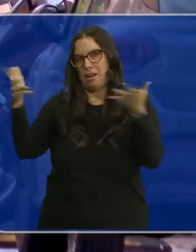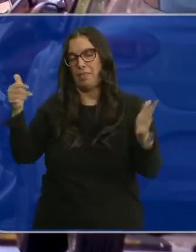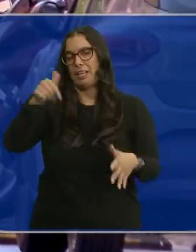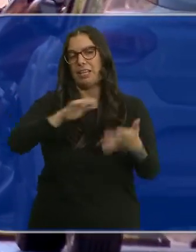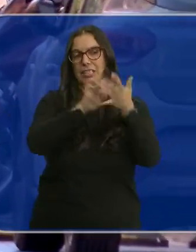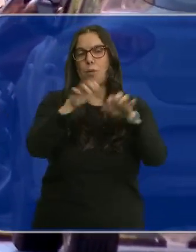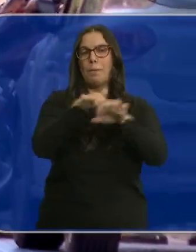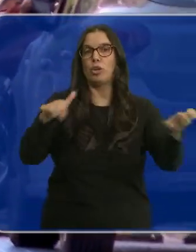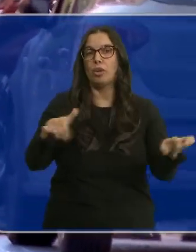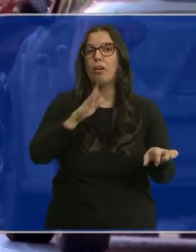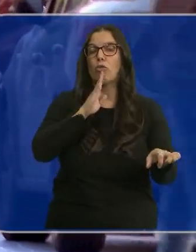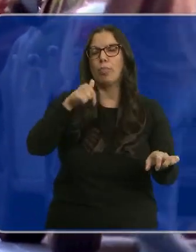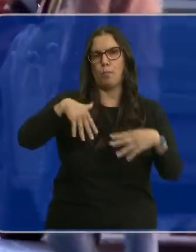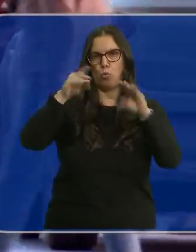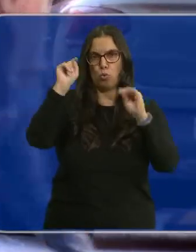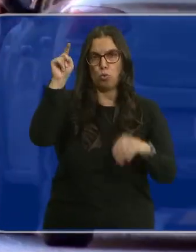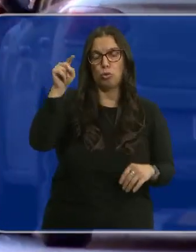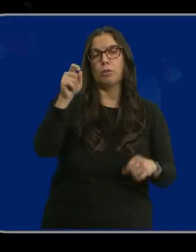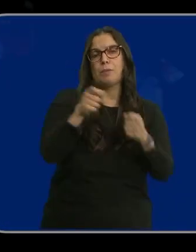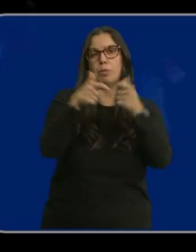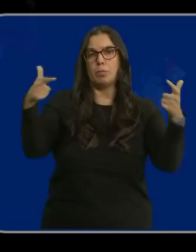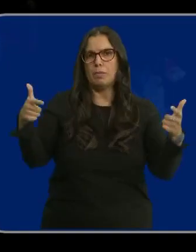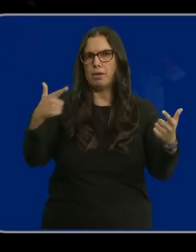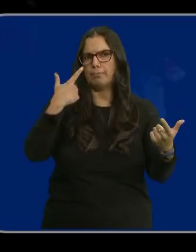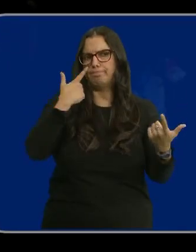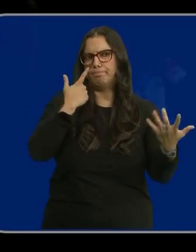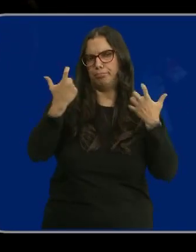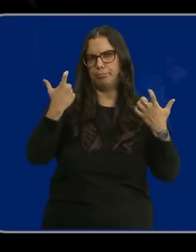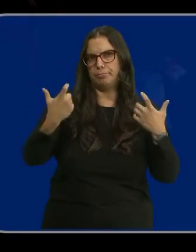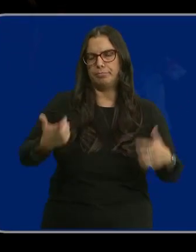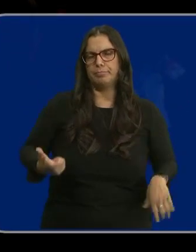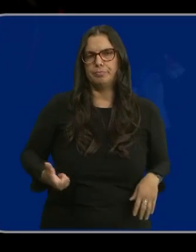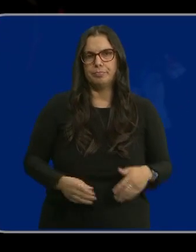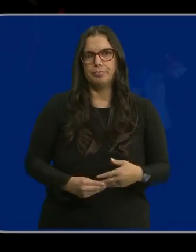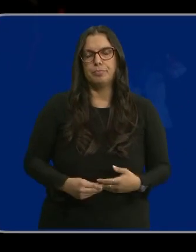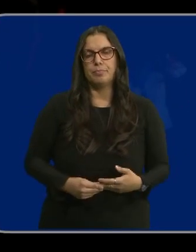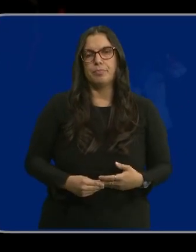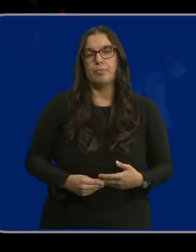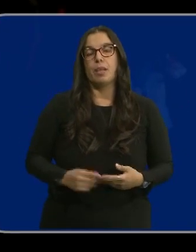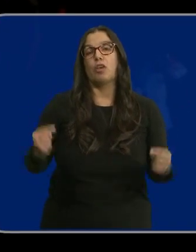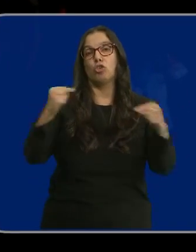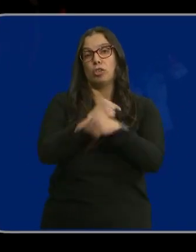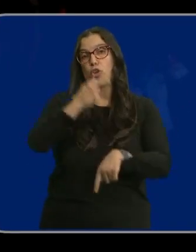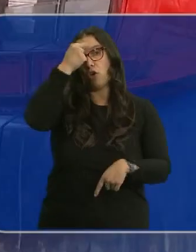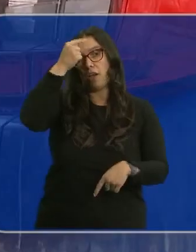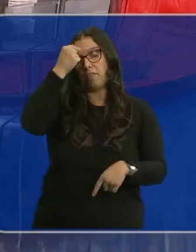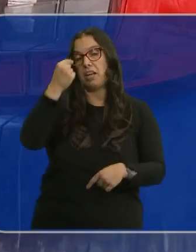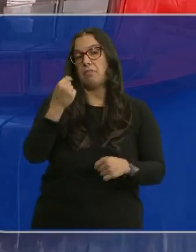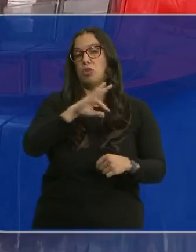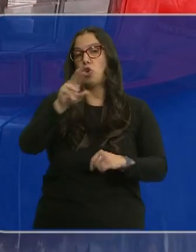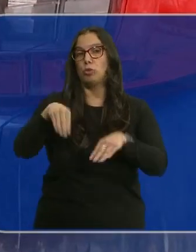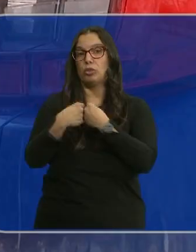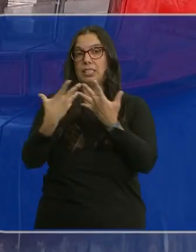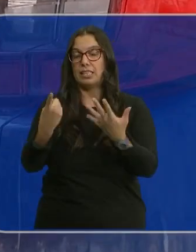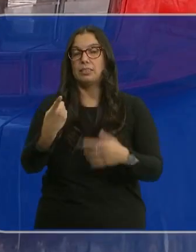la mayoría se han producido este año en Burgos, donde han aumentado especialmente estas sustracciones. En el lado contrario, Ávila con 6 robos